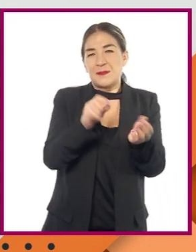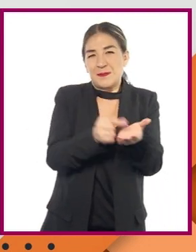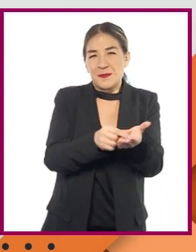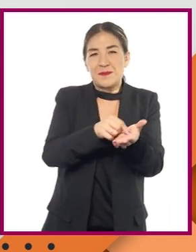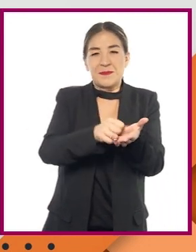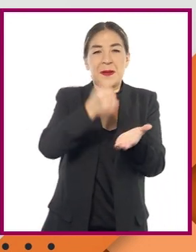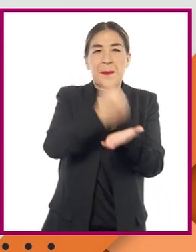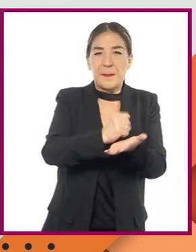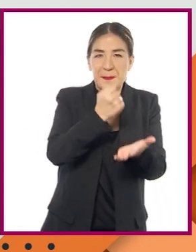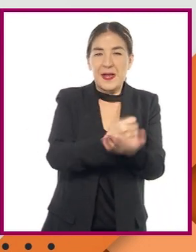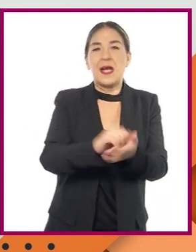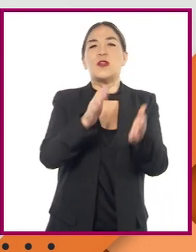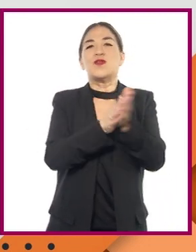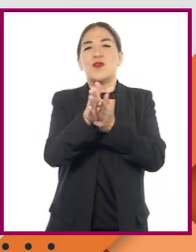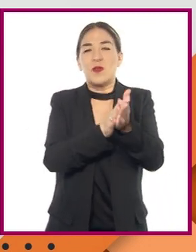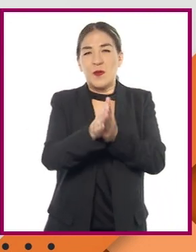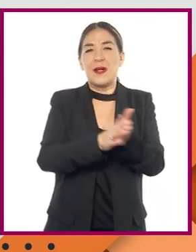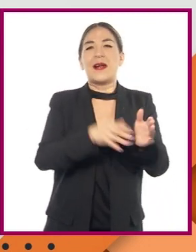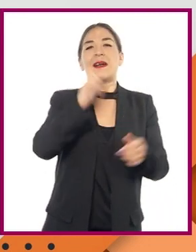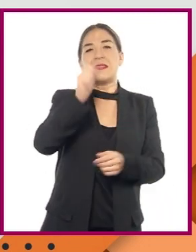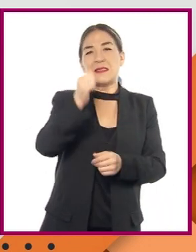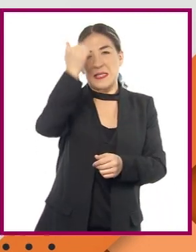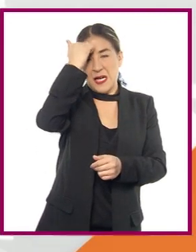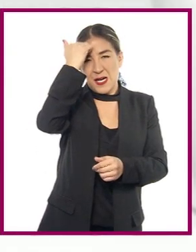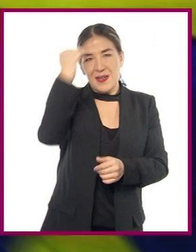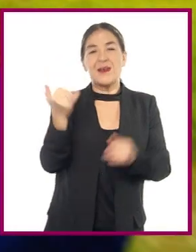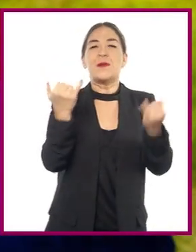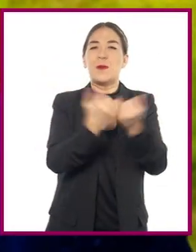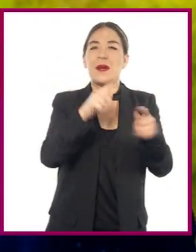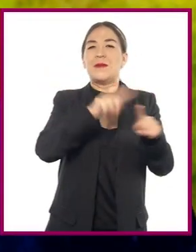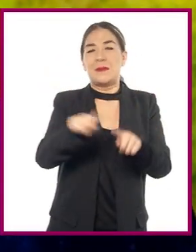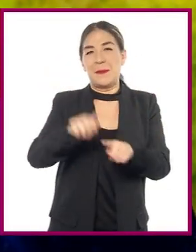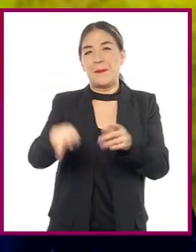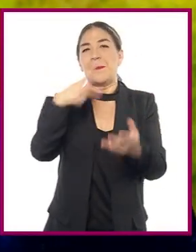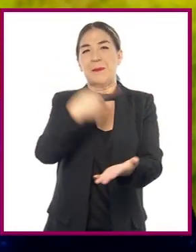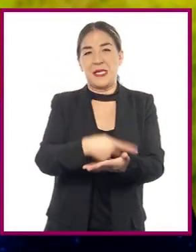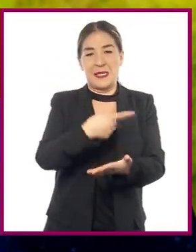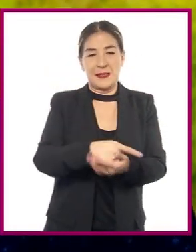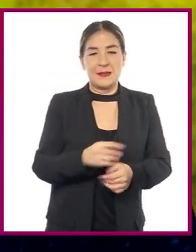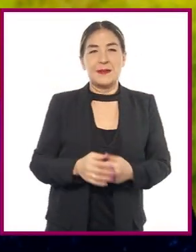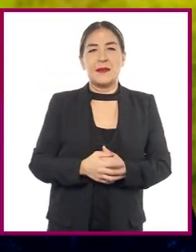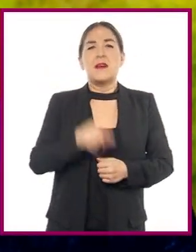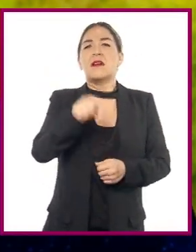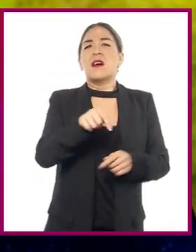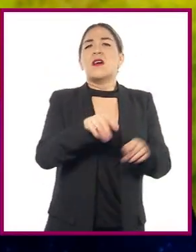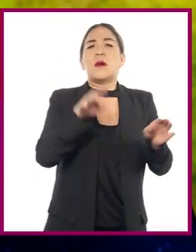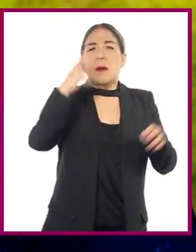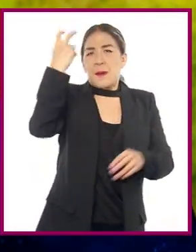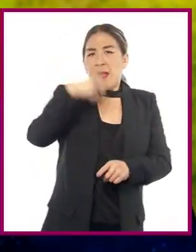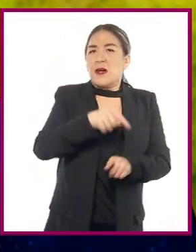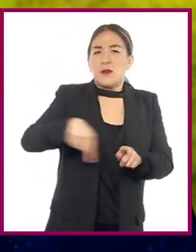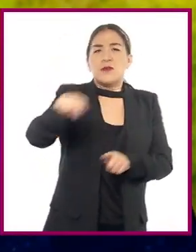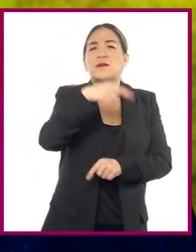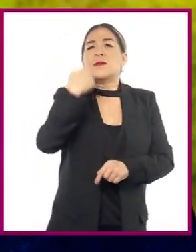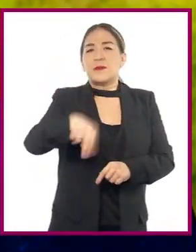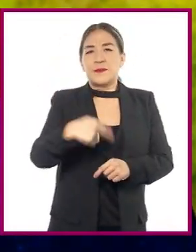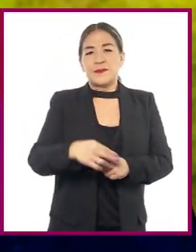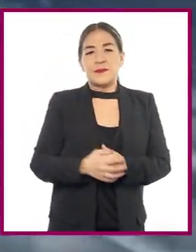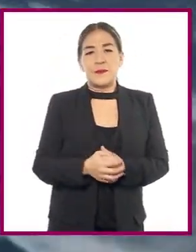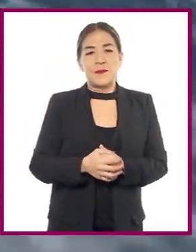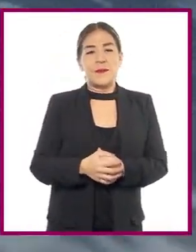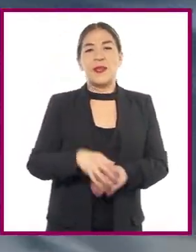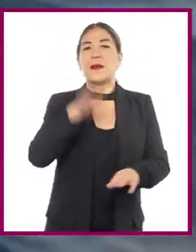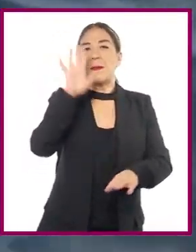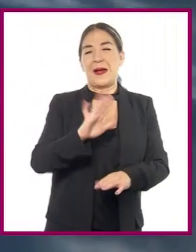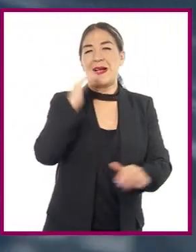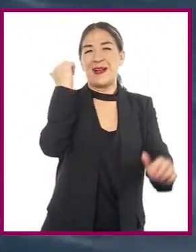tabaco, pero sobre todo la plata. A esta ruta se le denominó como la Carrera